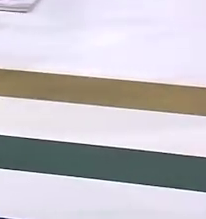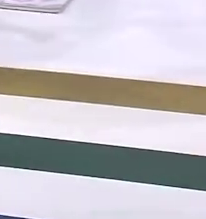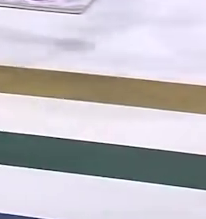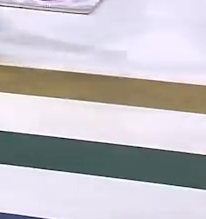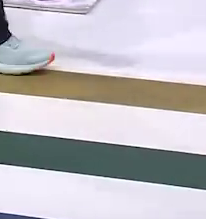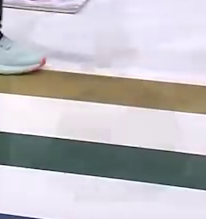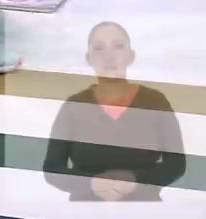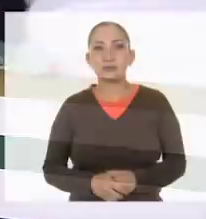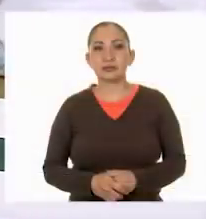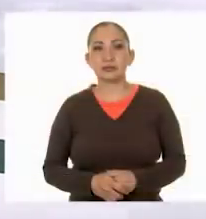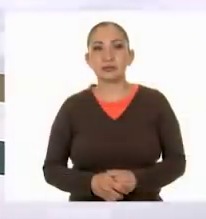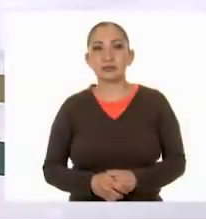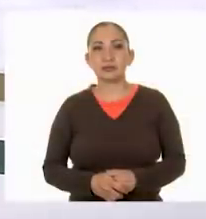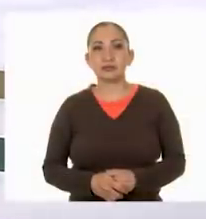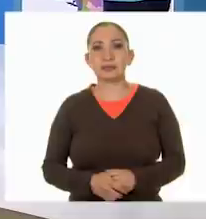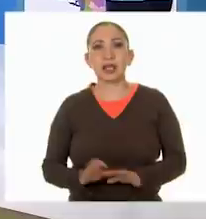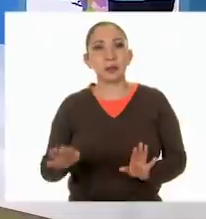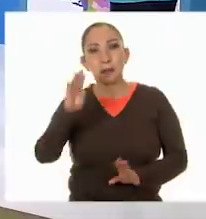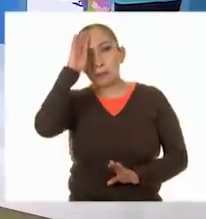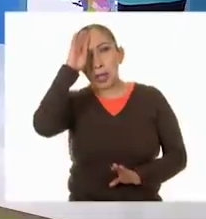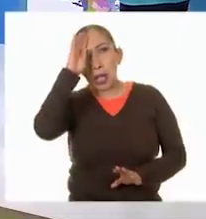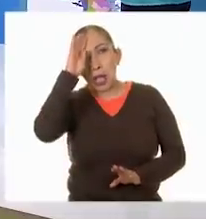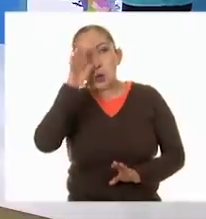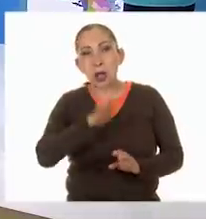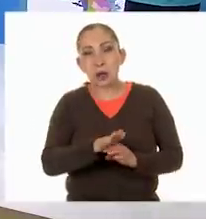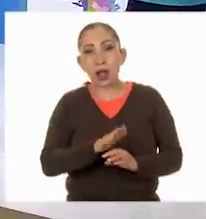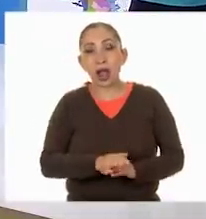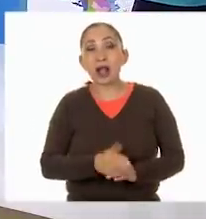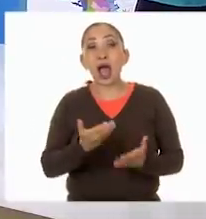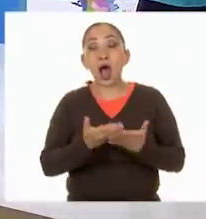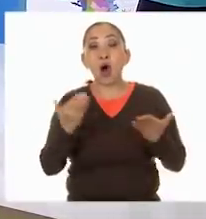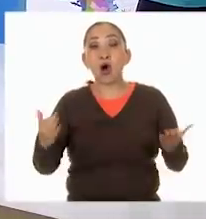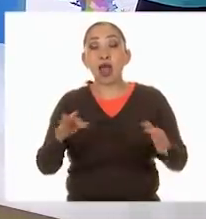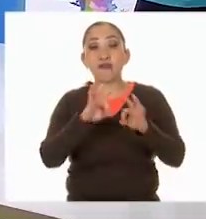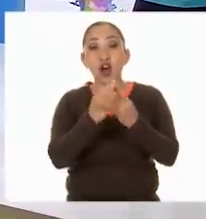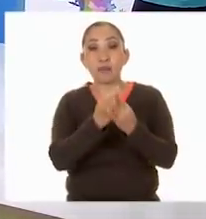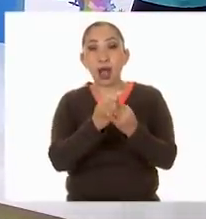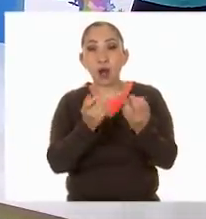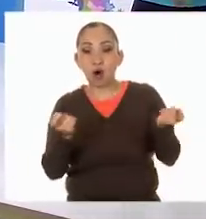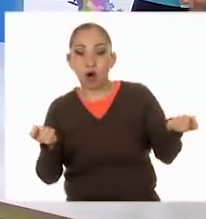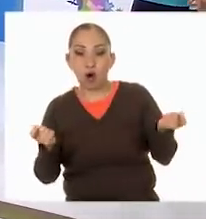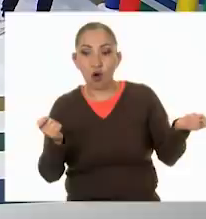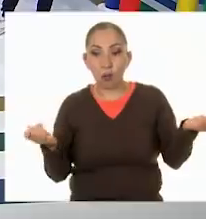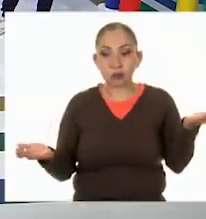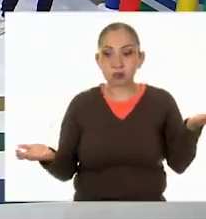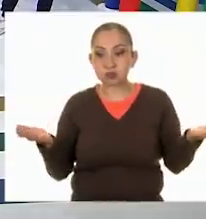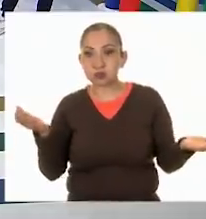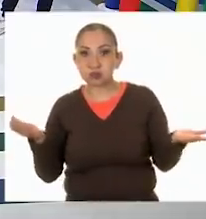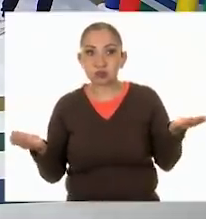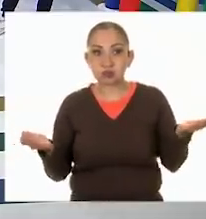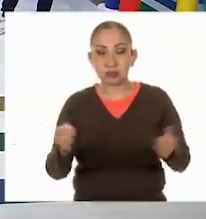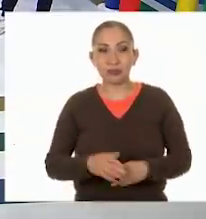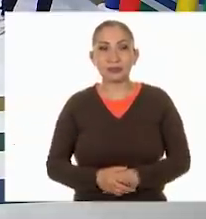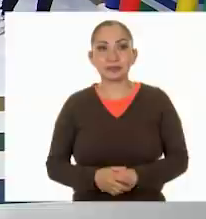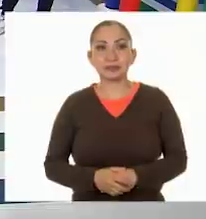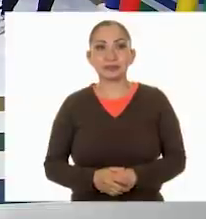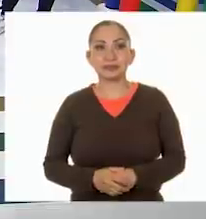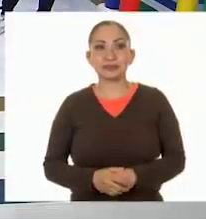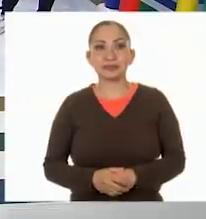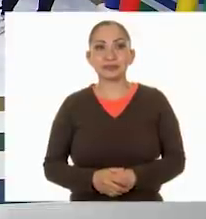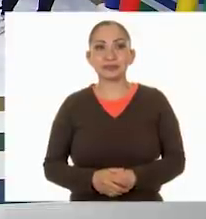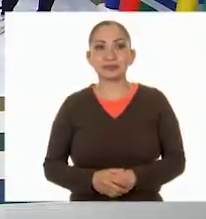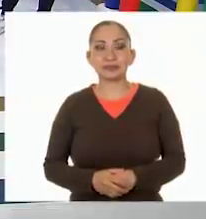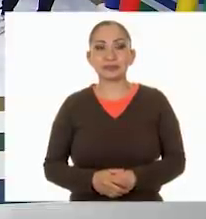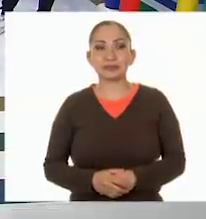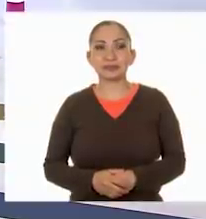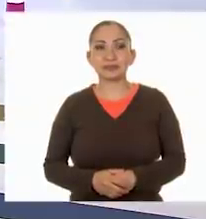Ve pensando en qué postura me vas a decir. ¿Qué te parece una postura de equilibrio? Una postura de equilibrio me parece excelente. Voy a hacer una